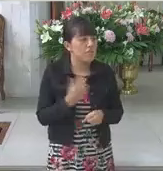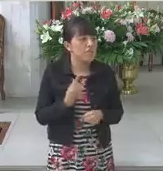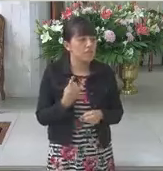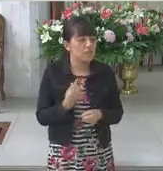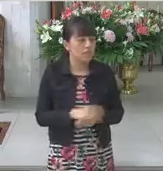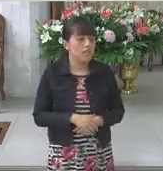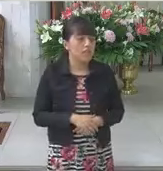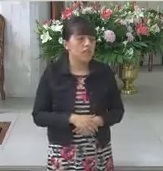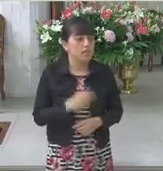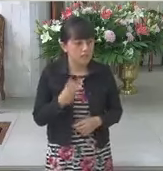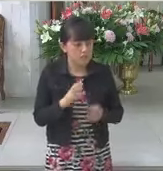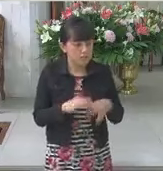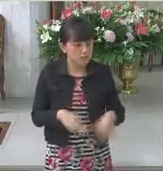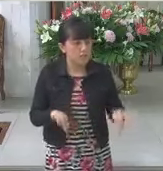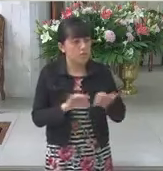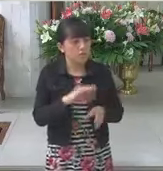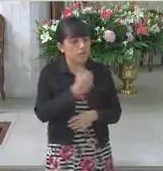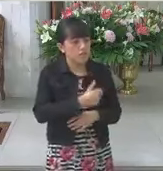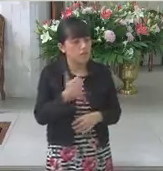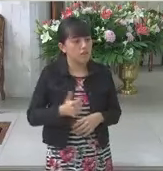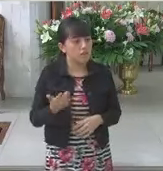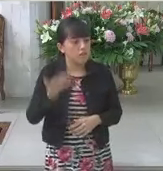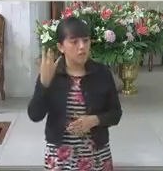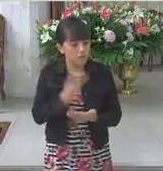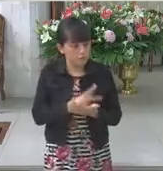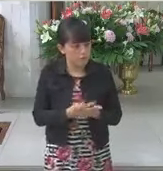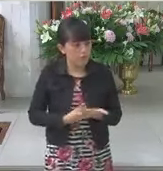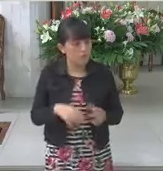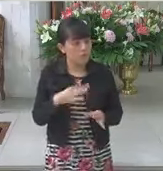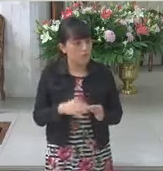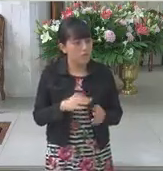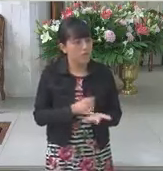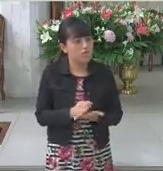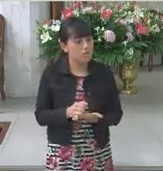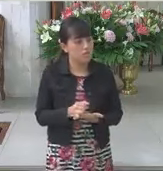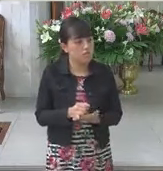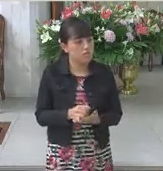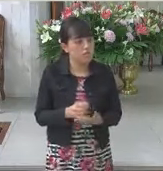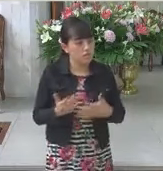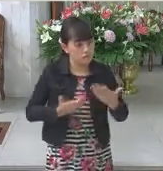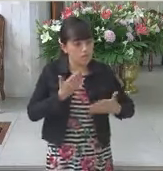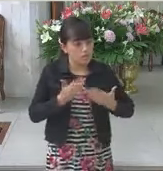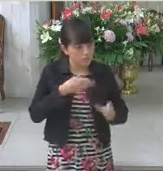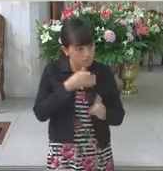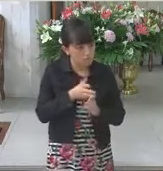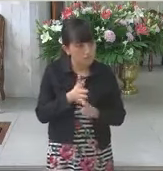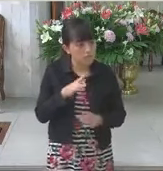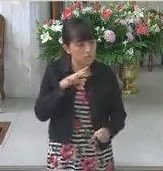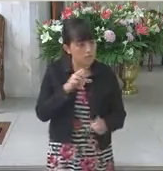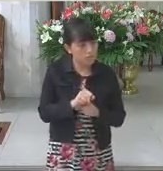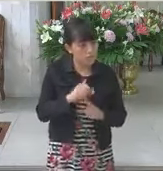empezado el doctor pagán que ha hecho estudios muy profundos acerca de las parábolas